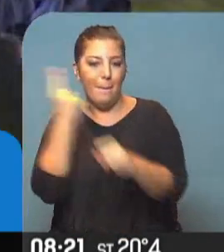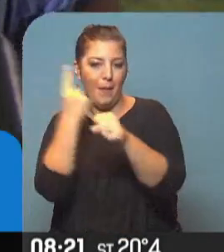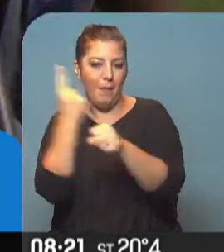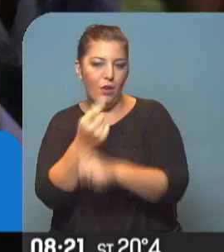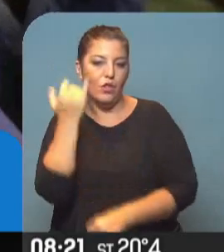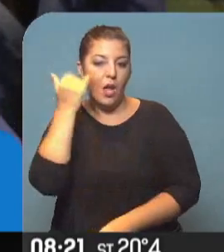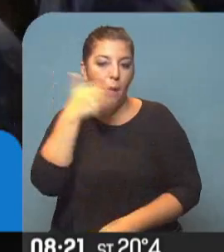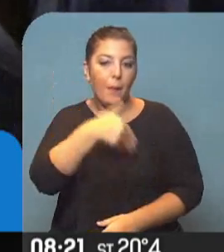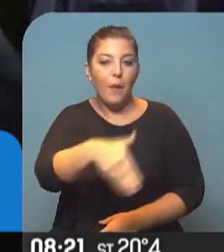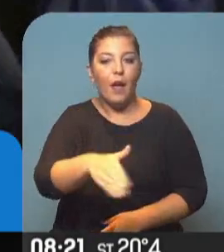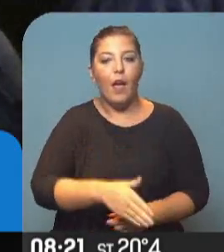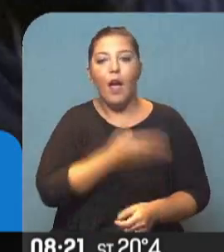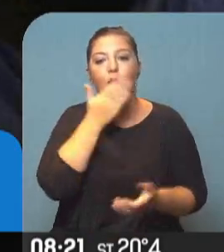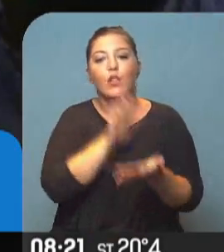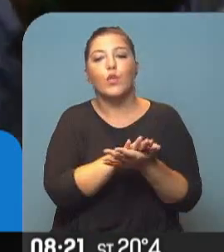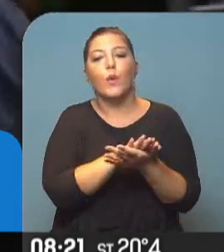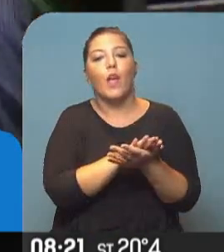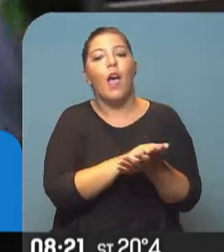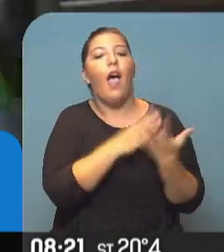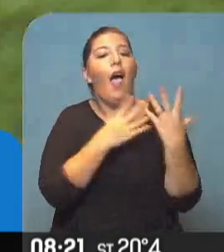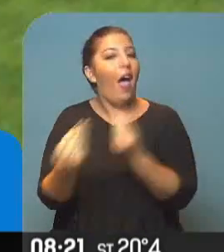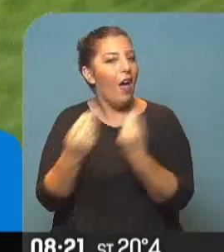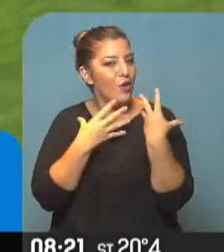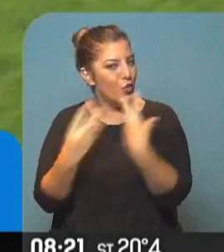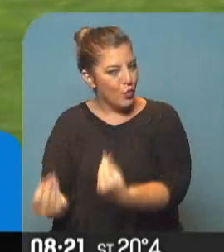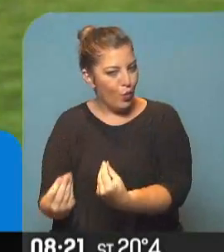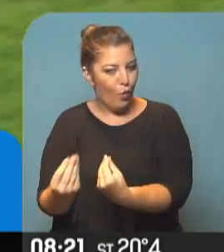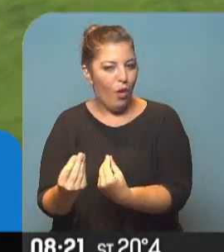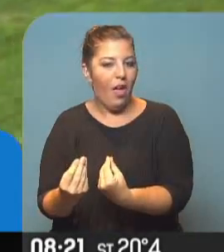vamos a hablar de las ayudas que